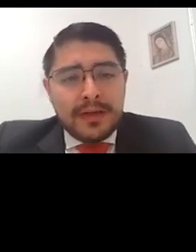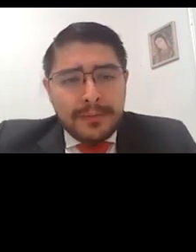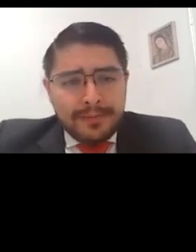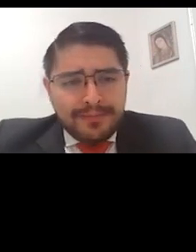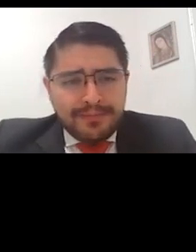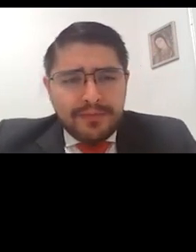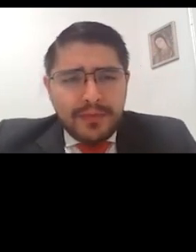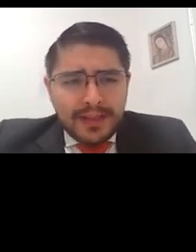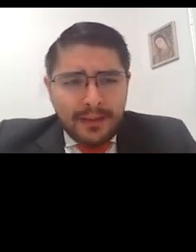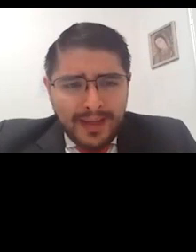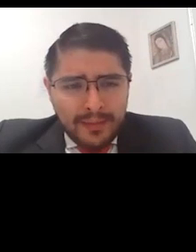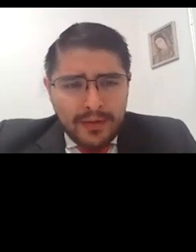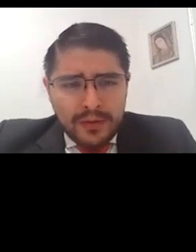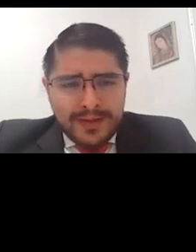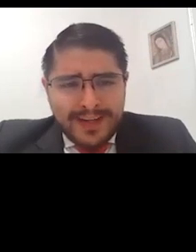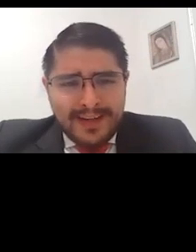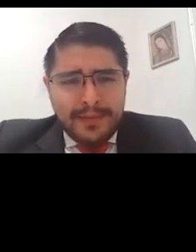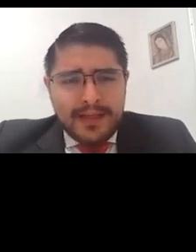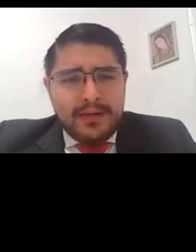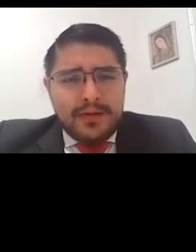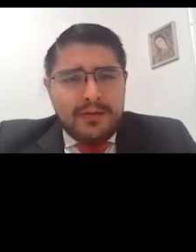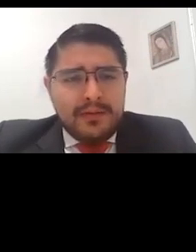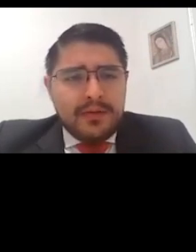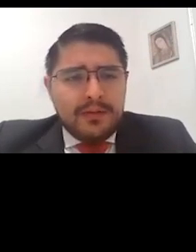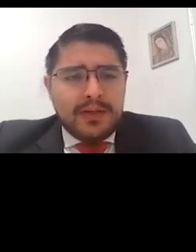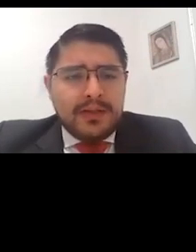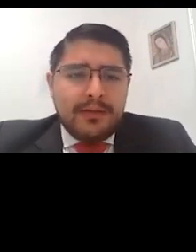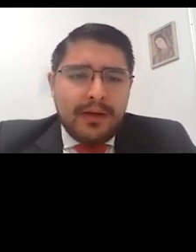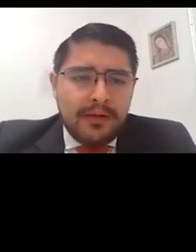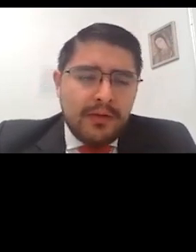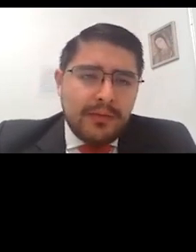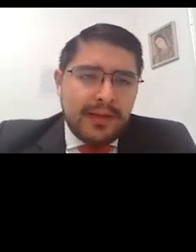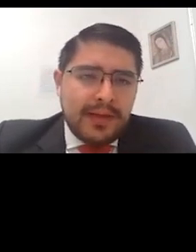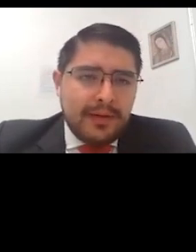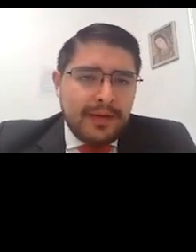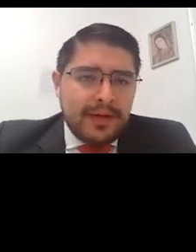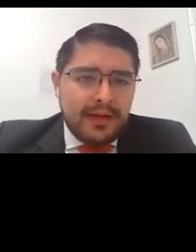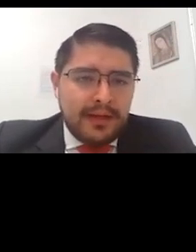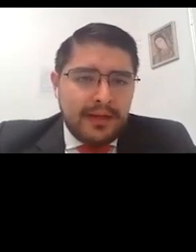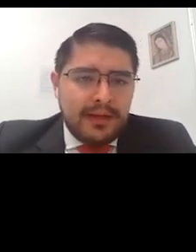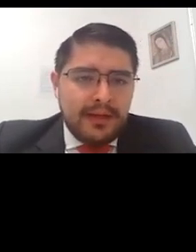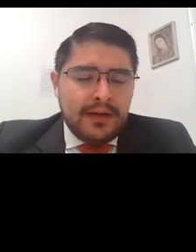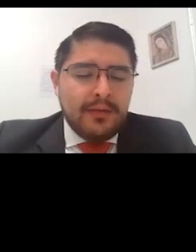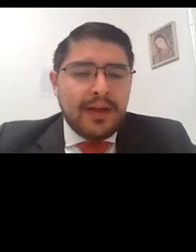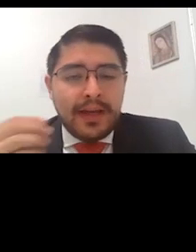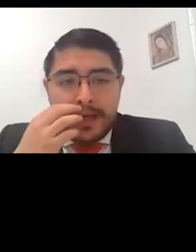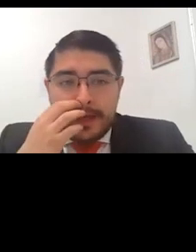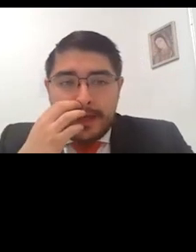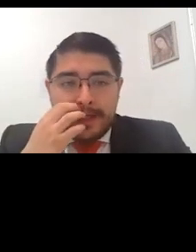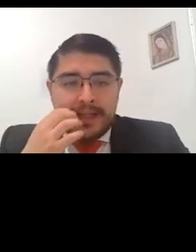importante. También queda prohibido sustraer de la empresa o establecimiento útiles de trabajo o materia prima